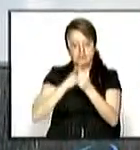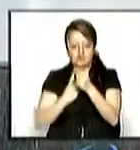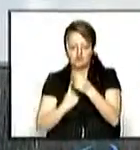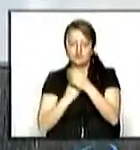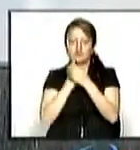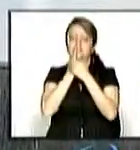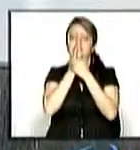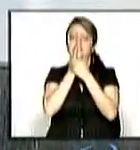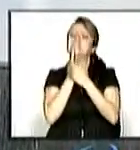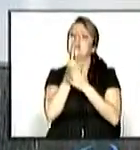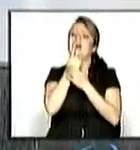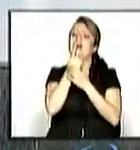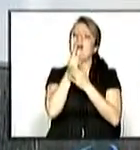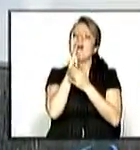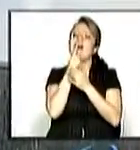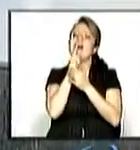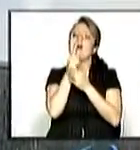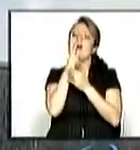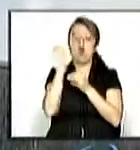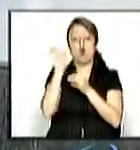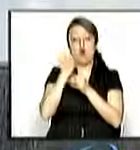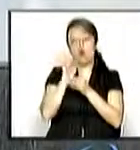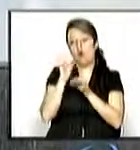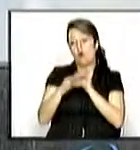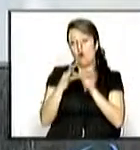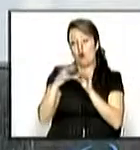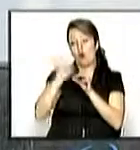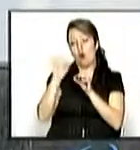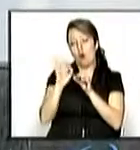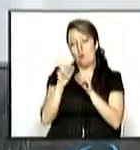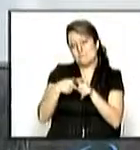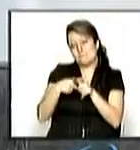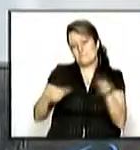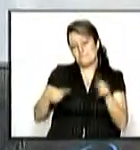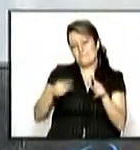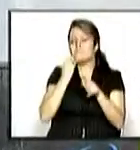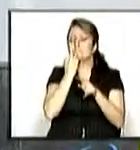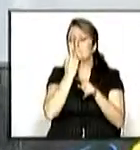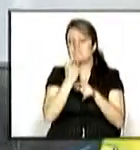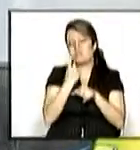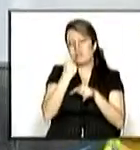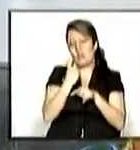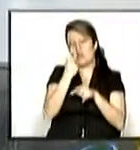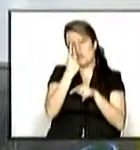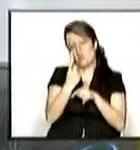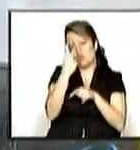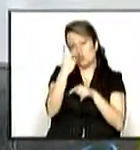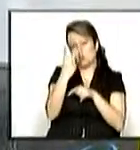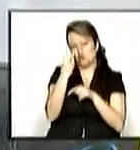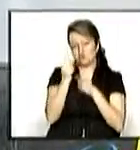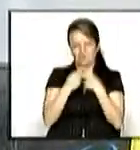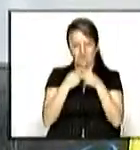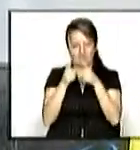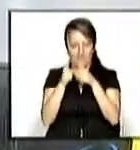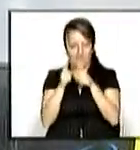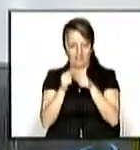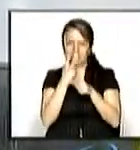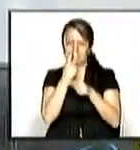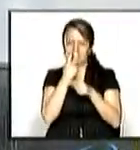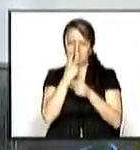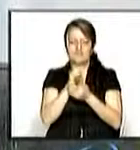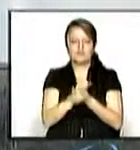prótesis total, o puede ser parcial cuando nos faltan 1, 2 o varios dientes. Estas